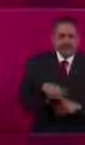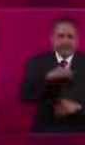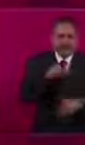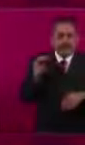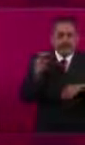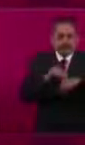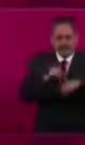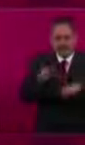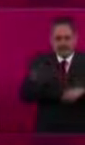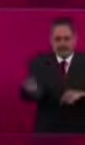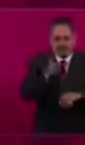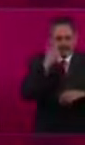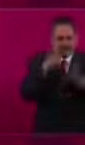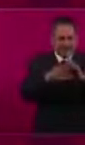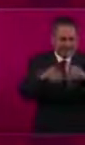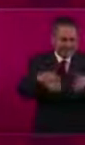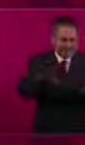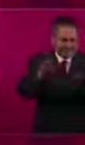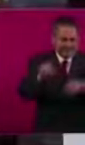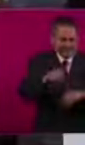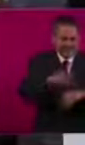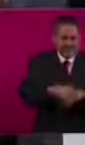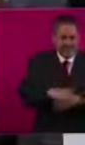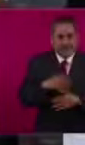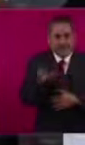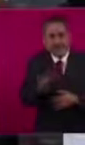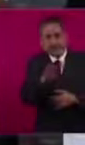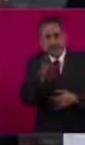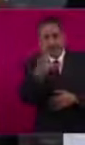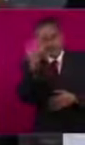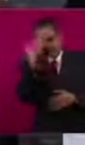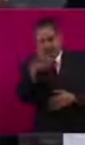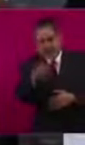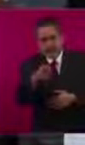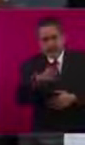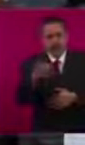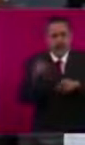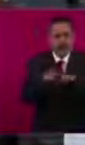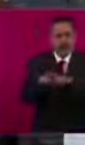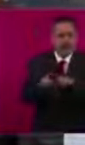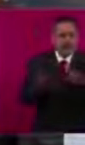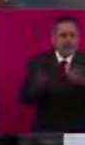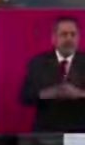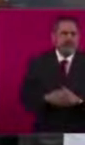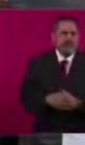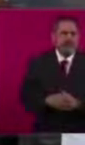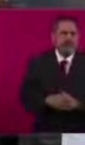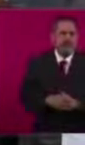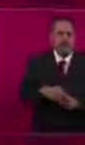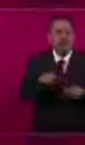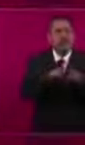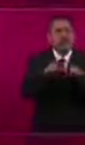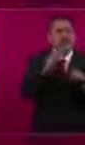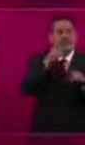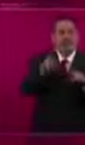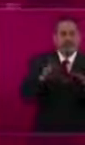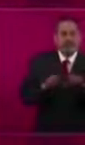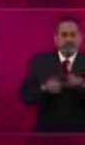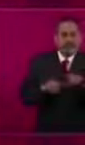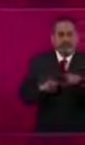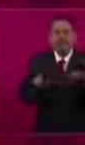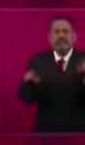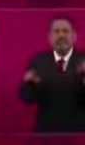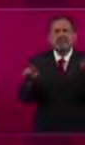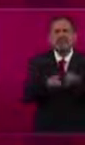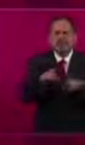así, pues ponlo así. Yo le pregunto qué es lo que sabe, porque su hermano asegura que usted tiene conocimiento sobre eso. Lo que usted sabe,